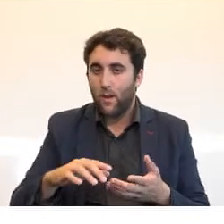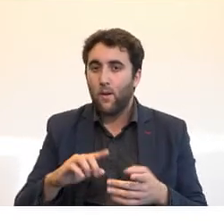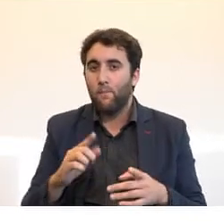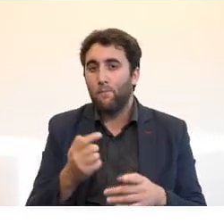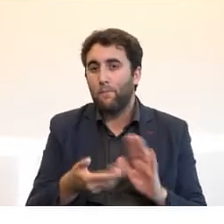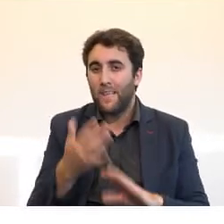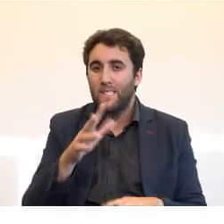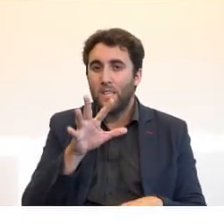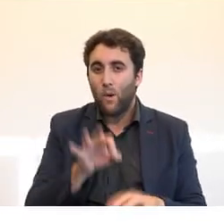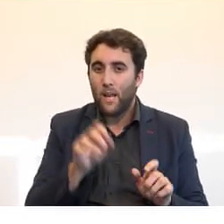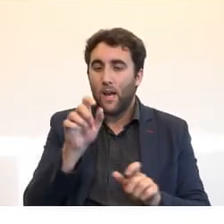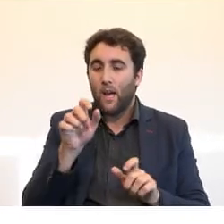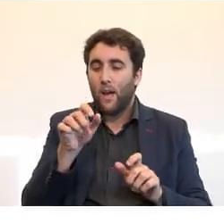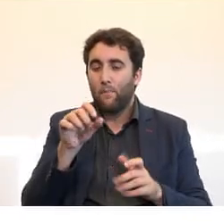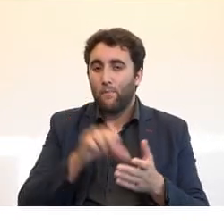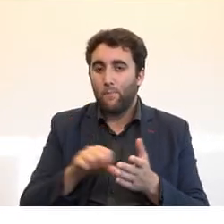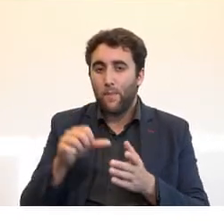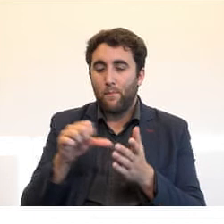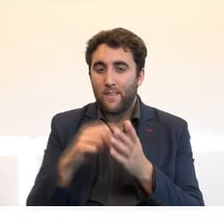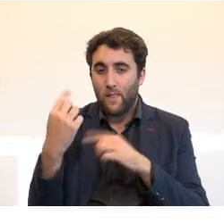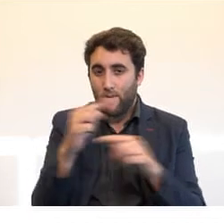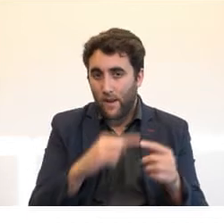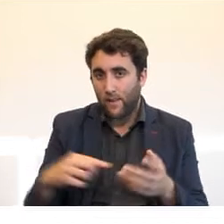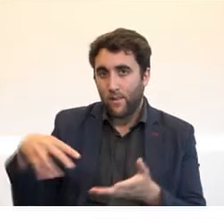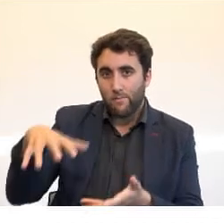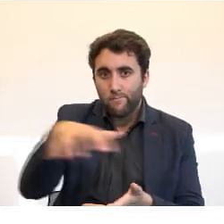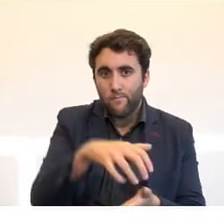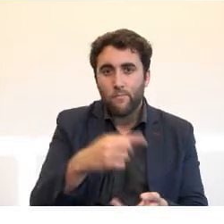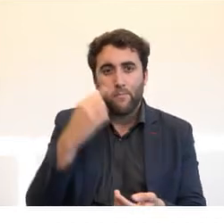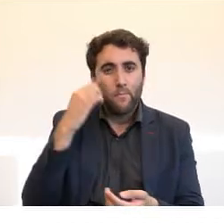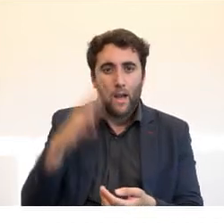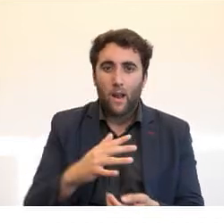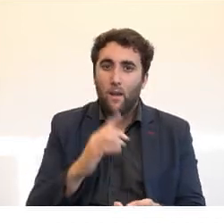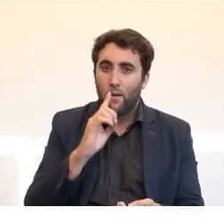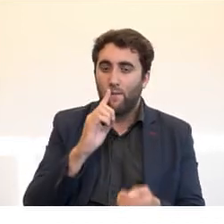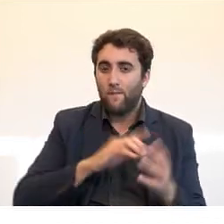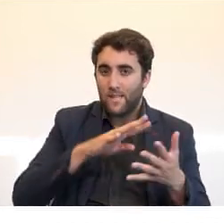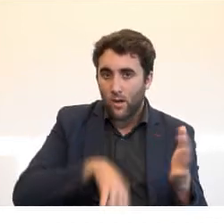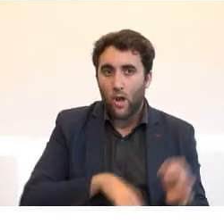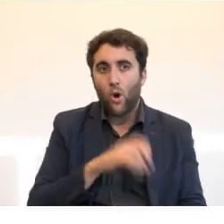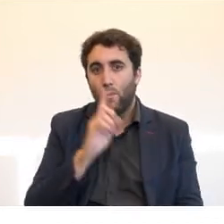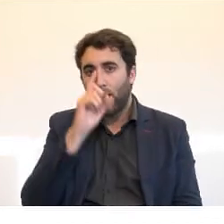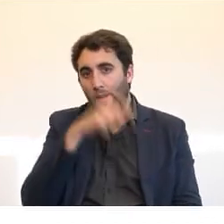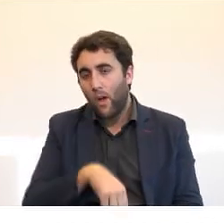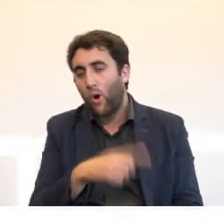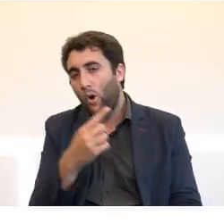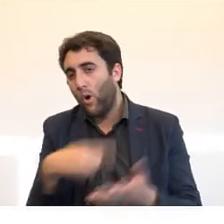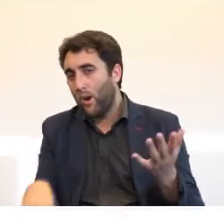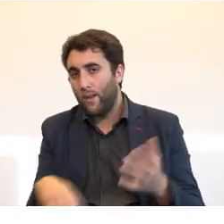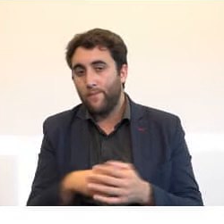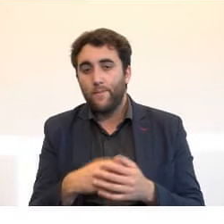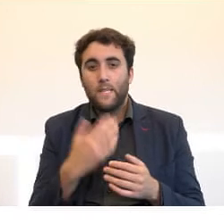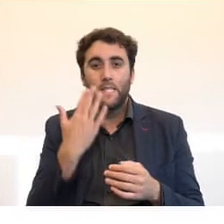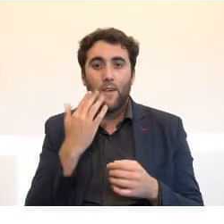50 nacionalidades. No me quiero imaginar en Barcelona, en Montevideo o en cualquier otra ciudad. Resulta que la COVID